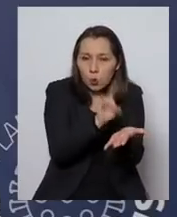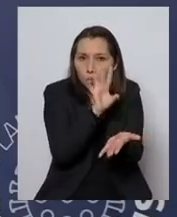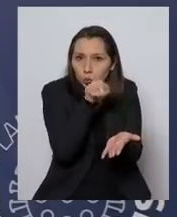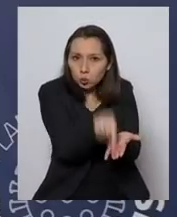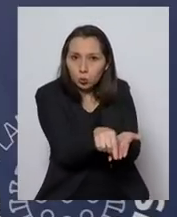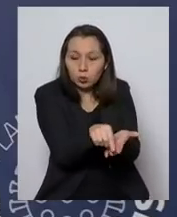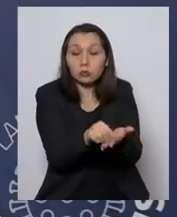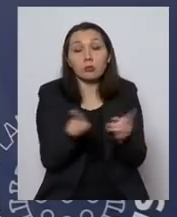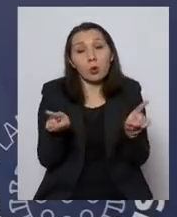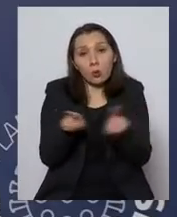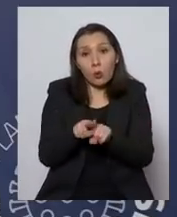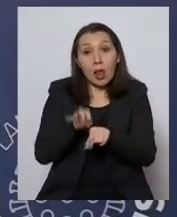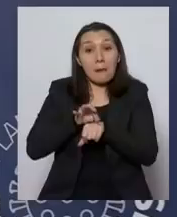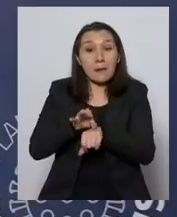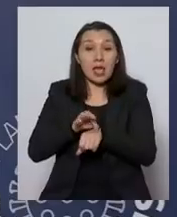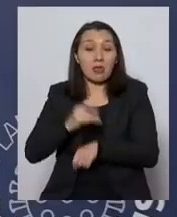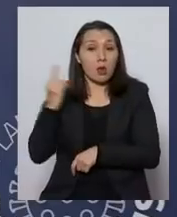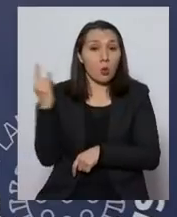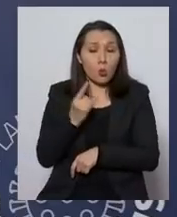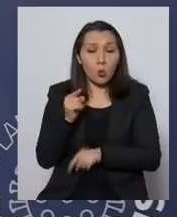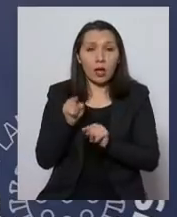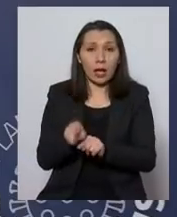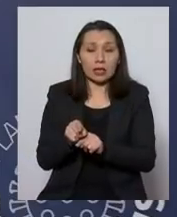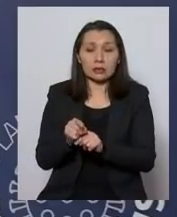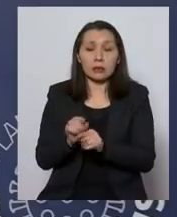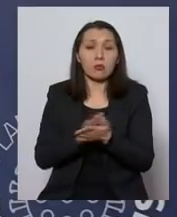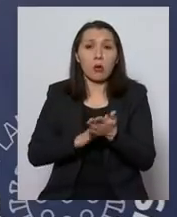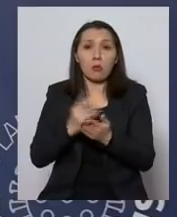efectivamente, en conjunto con el médico de urgencia